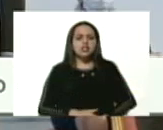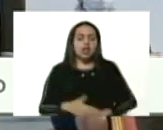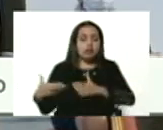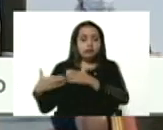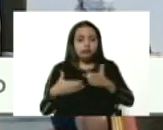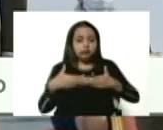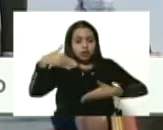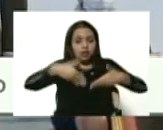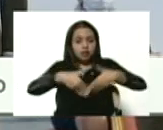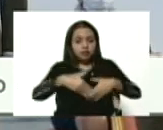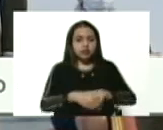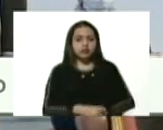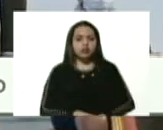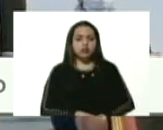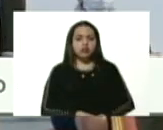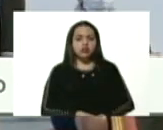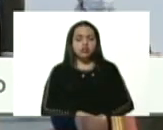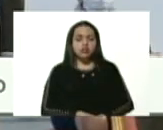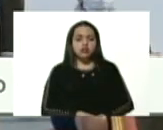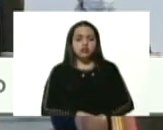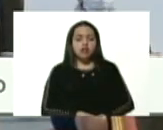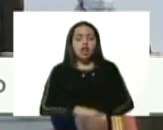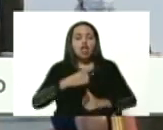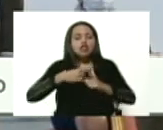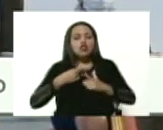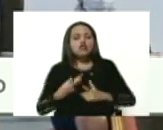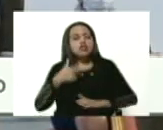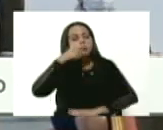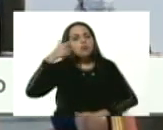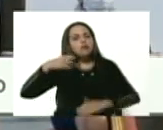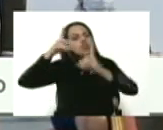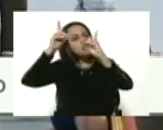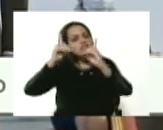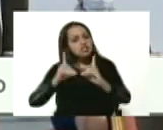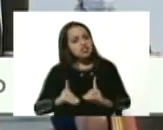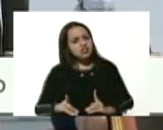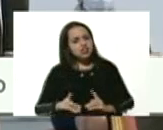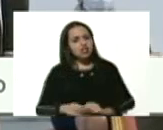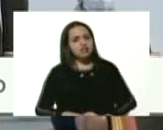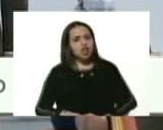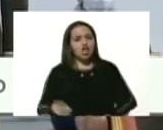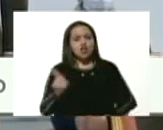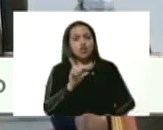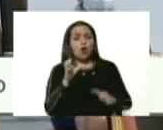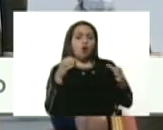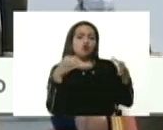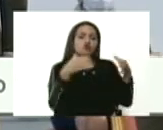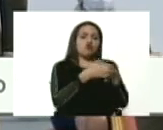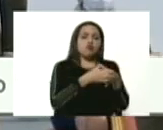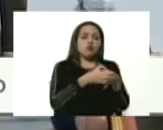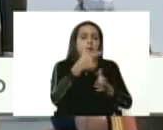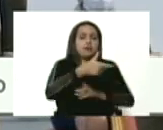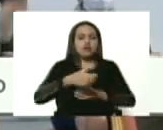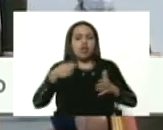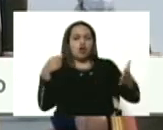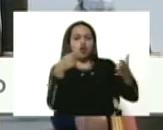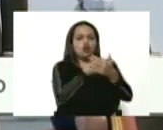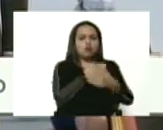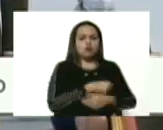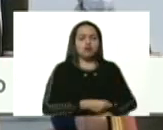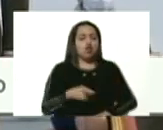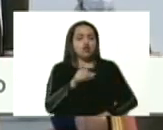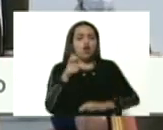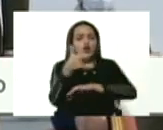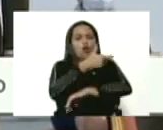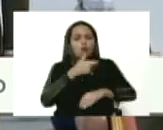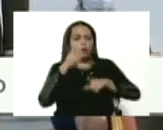urnas electorales y será el pueblo quien decida. No será un puñado de golpistas, no será el gobierno